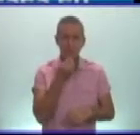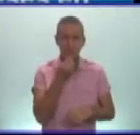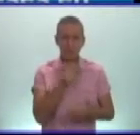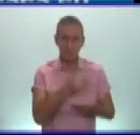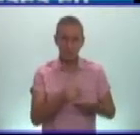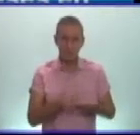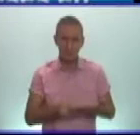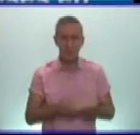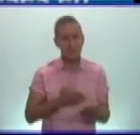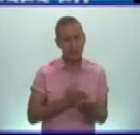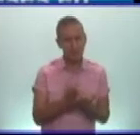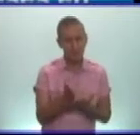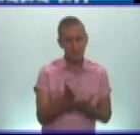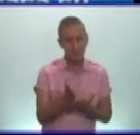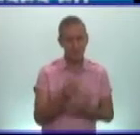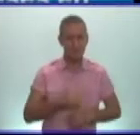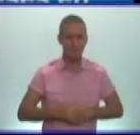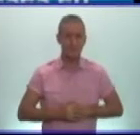y continuar.